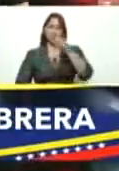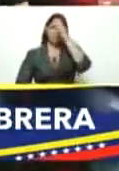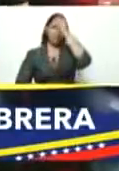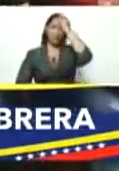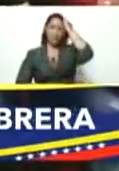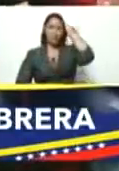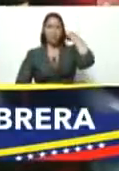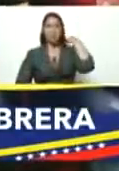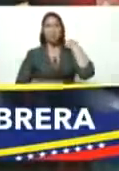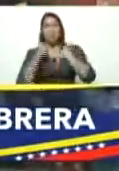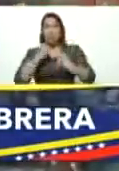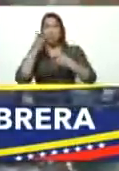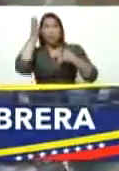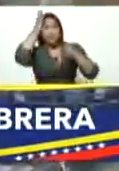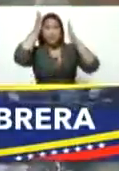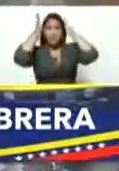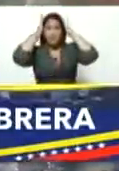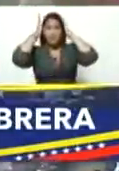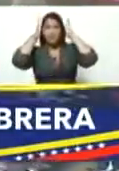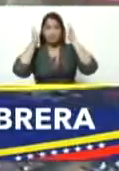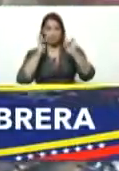hay que estar bien peinado